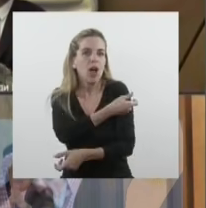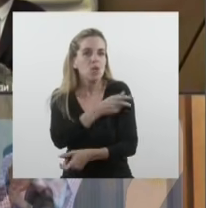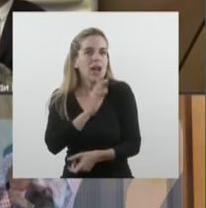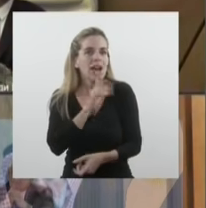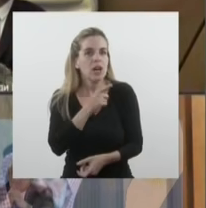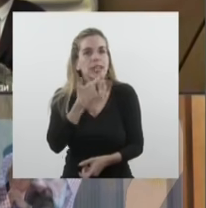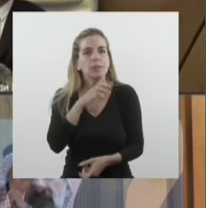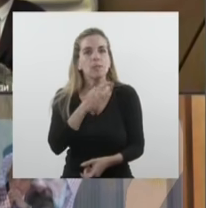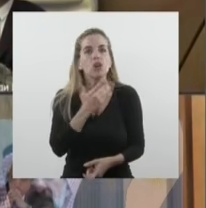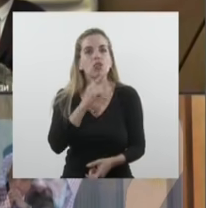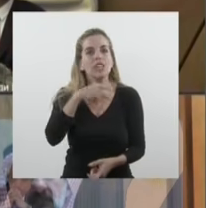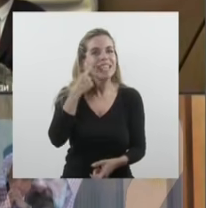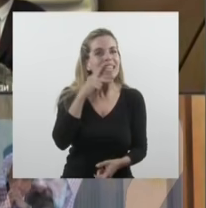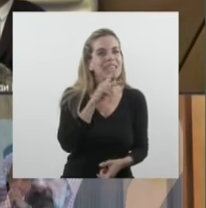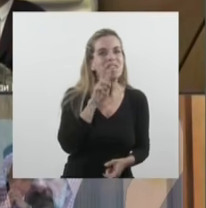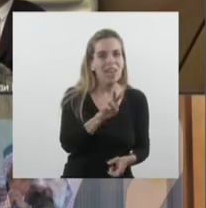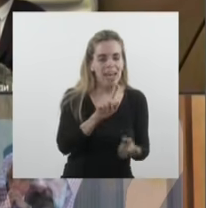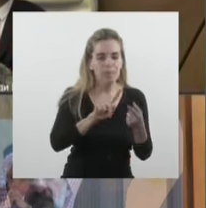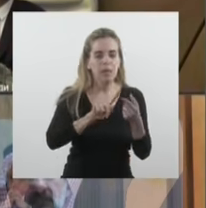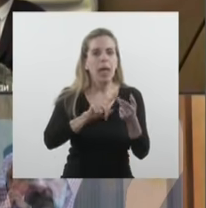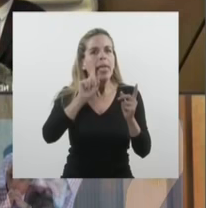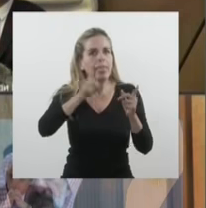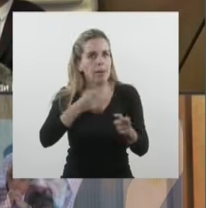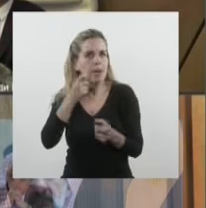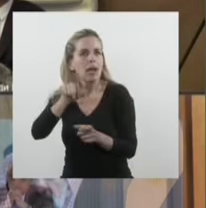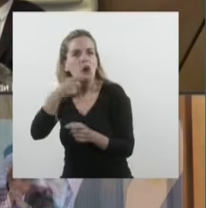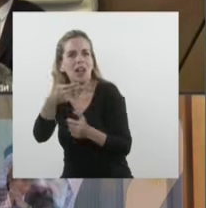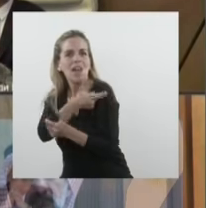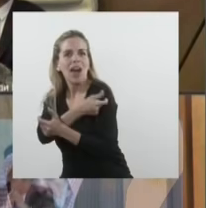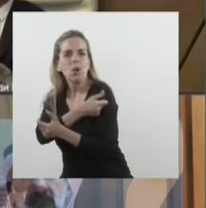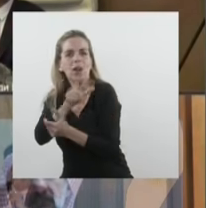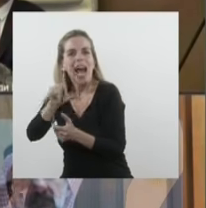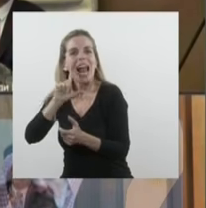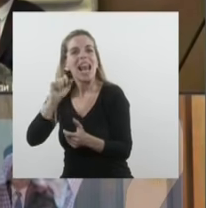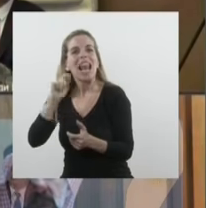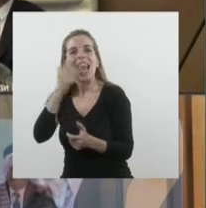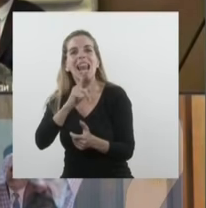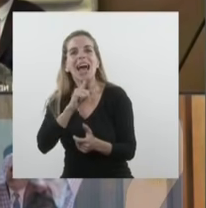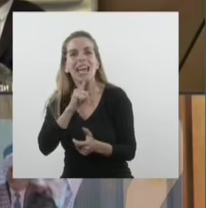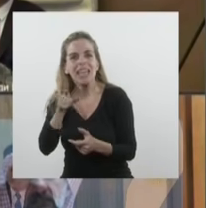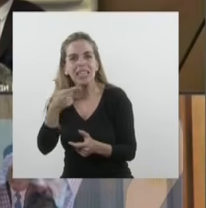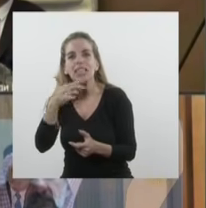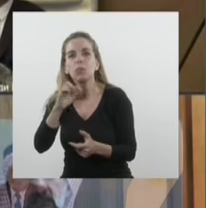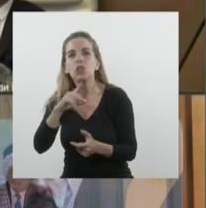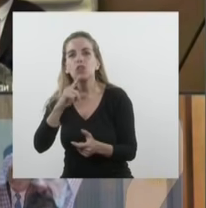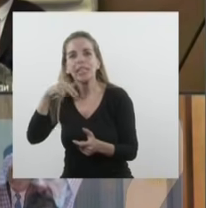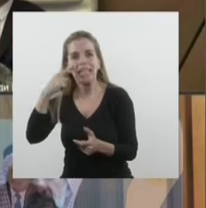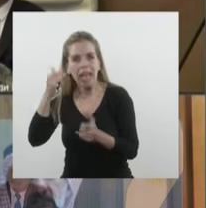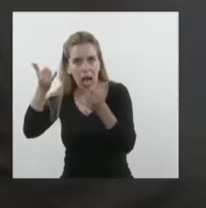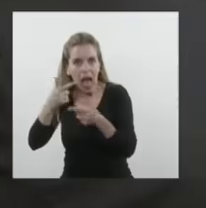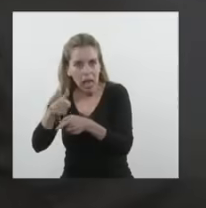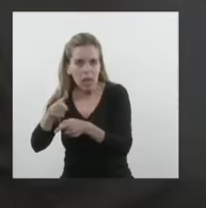sputnik también hemos lanzado la vacuna sputnik light que mostró unos 80 por ciento de la